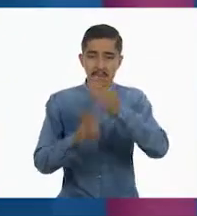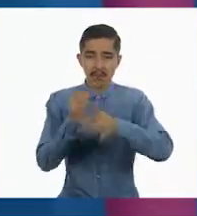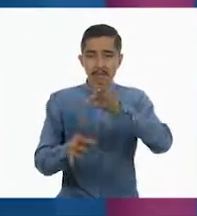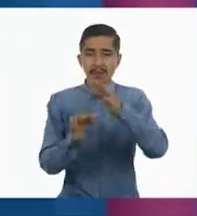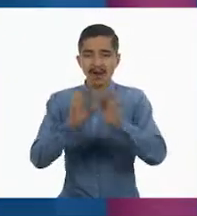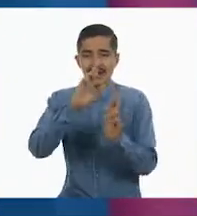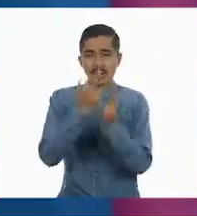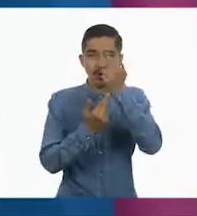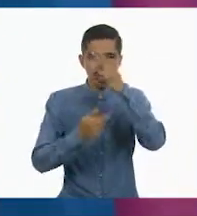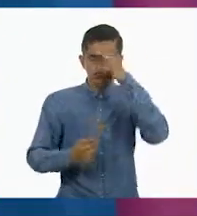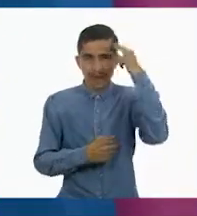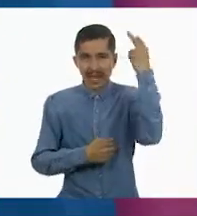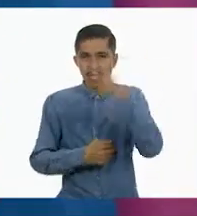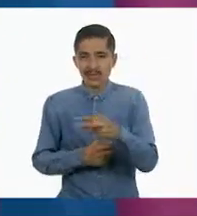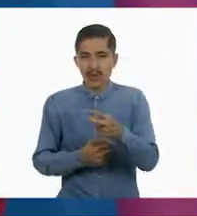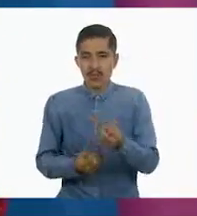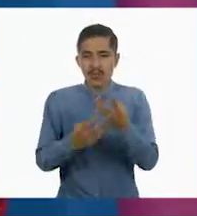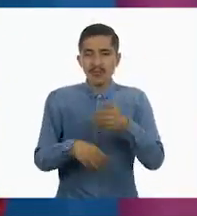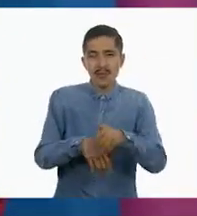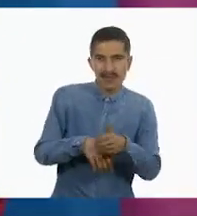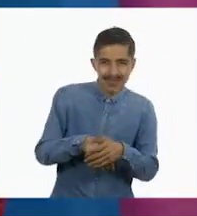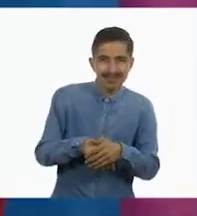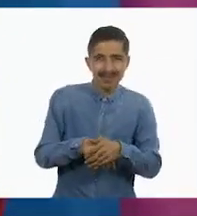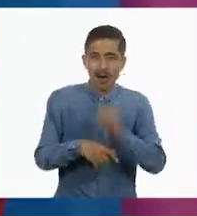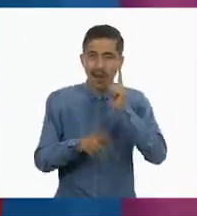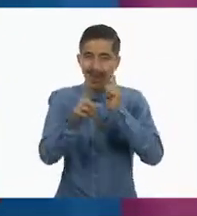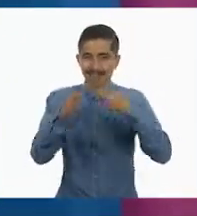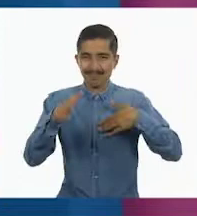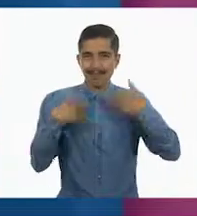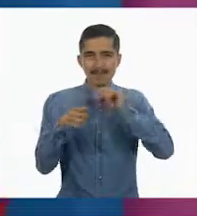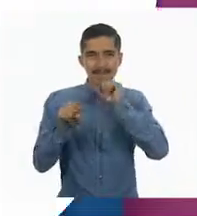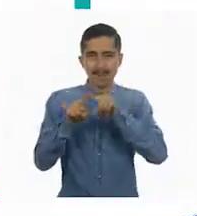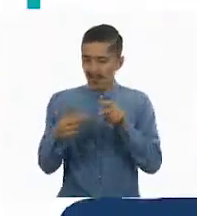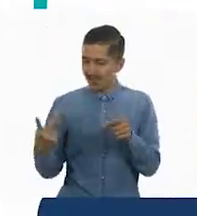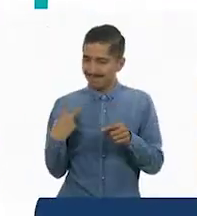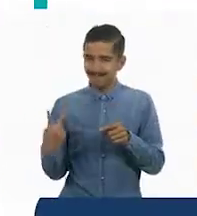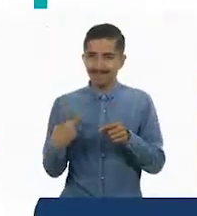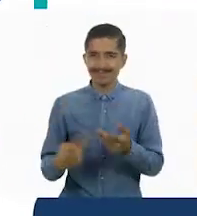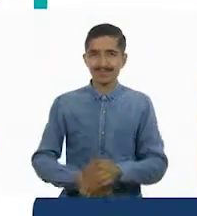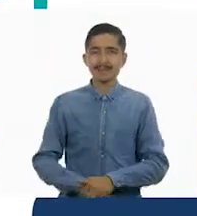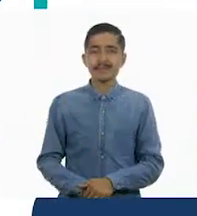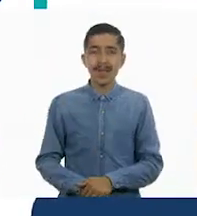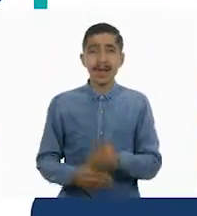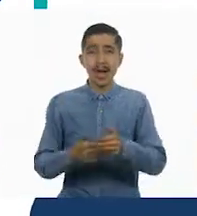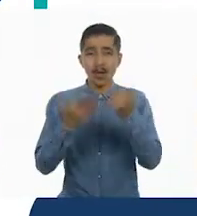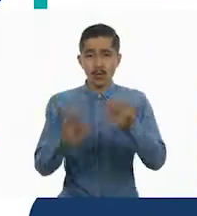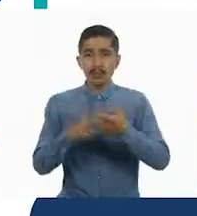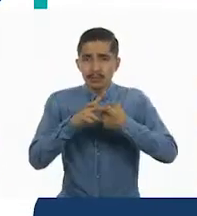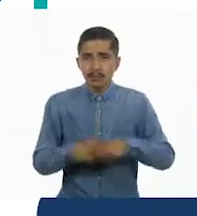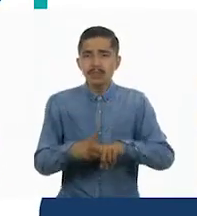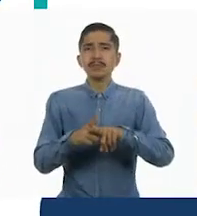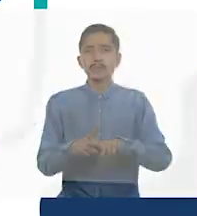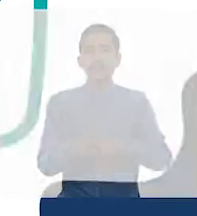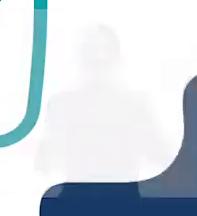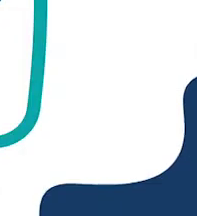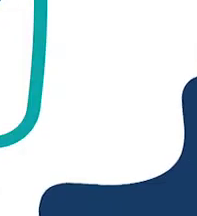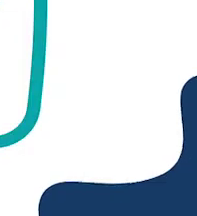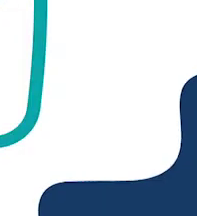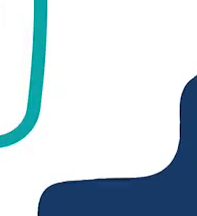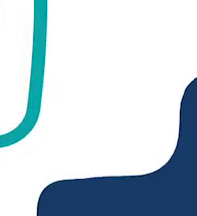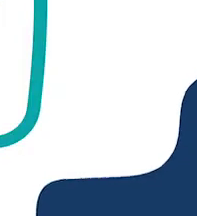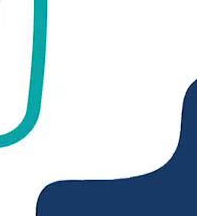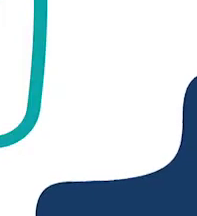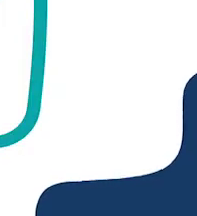la Revolución Mexicana en números y espero que lo hayan disfrutado tanto como Gaby y yo. A continuación,